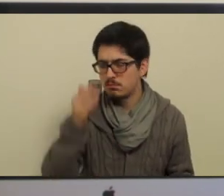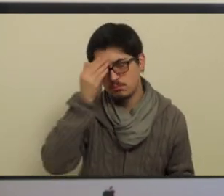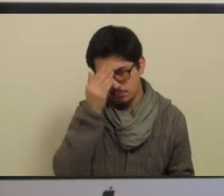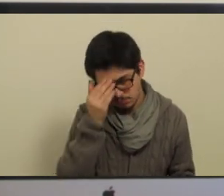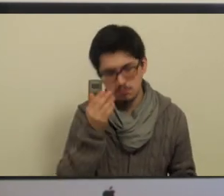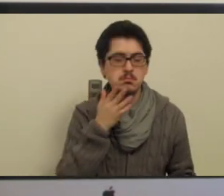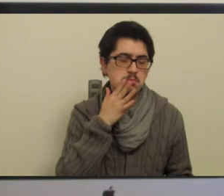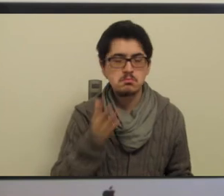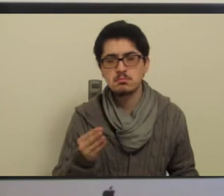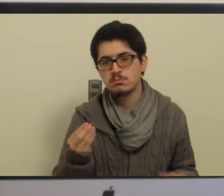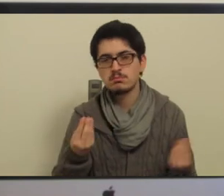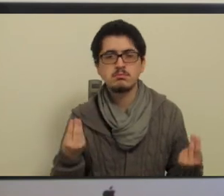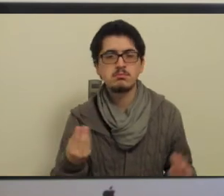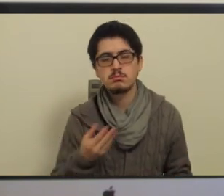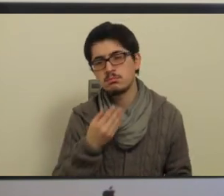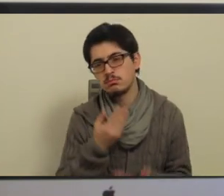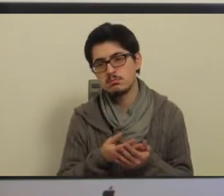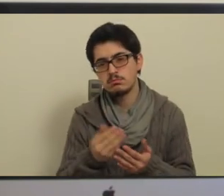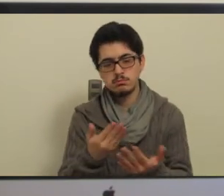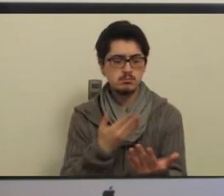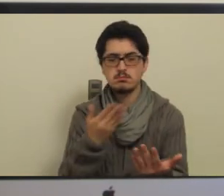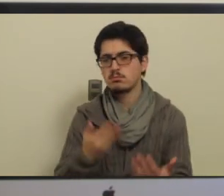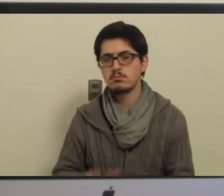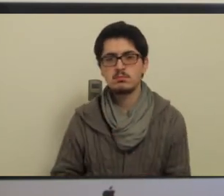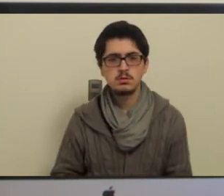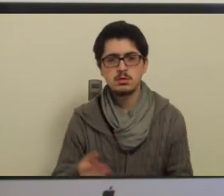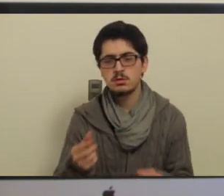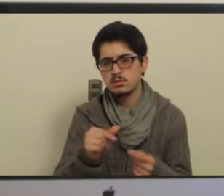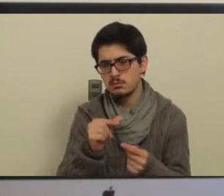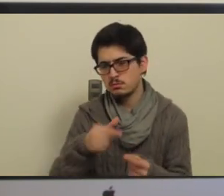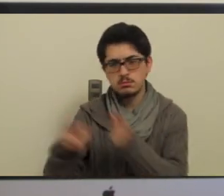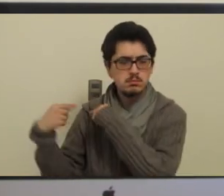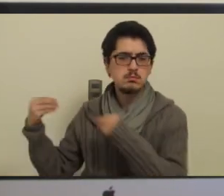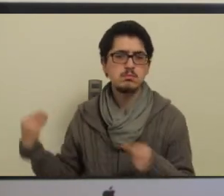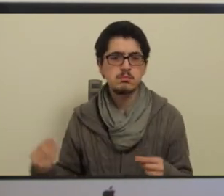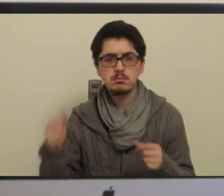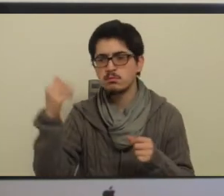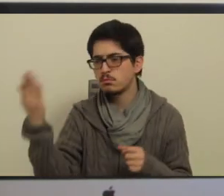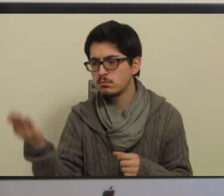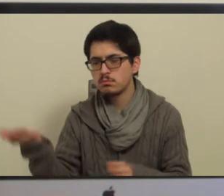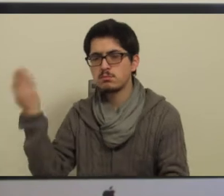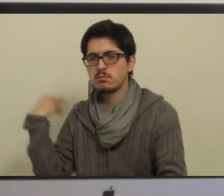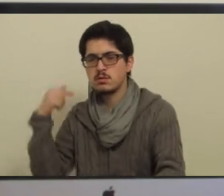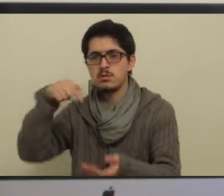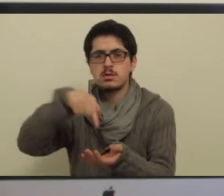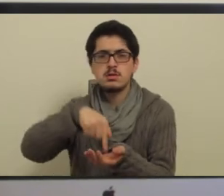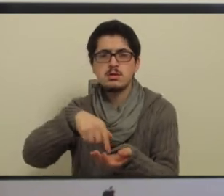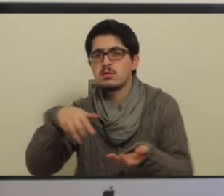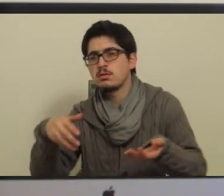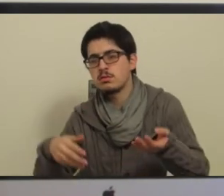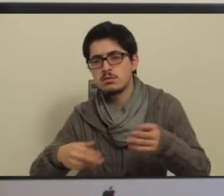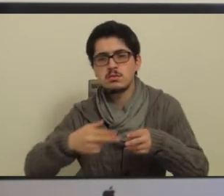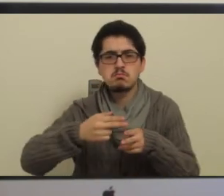era malo, pero también tenía sus debilidades, por lo tanto te hacía empatizar con él. El relato me encantó muchísimo porque conectaba el pasado, el